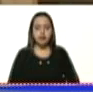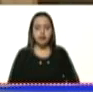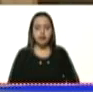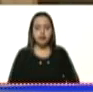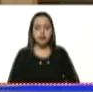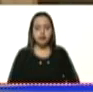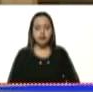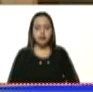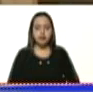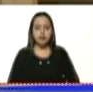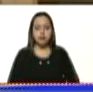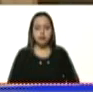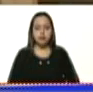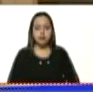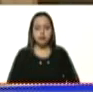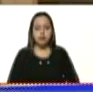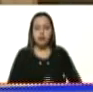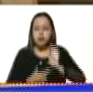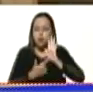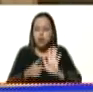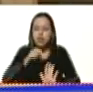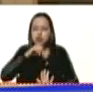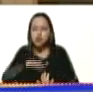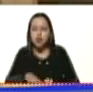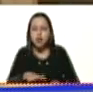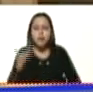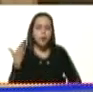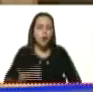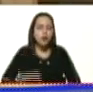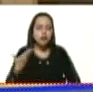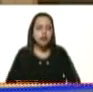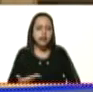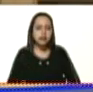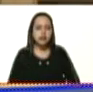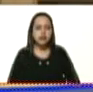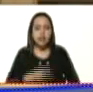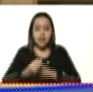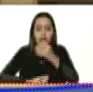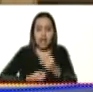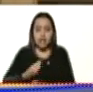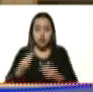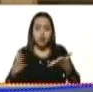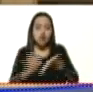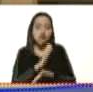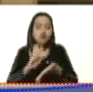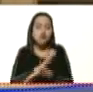por el recordatorio contundente que ha hecho de la vida